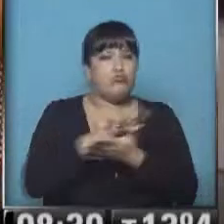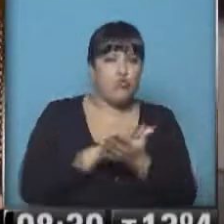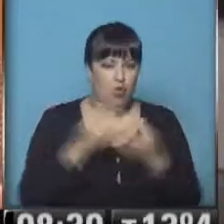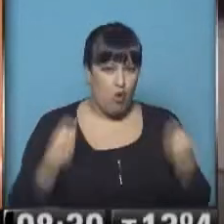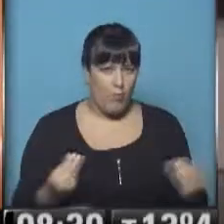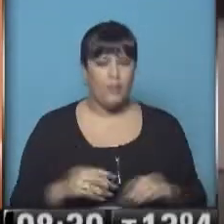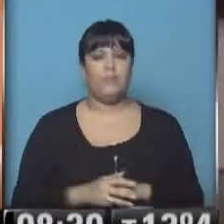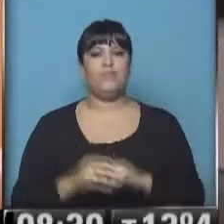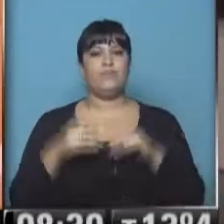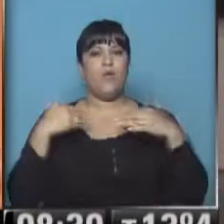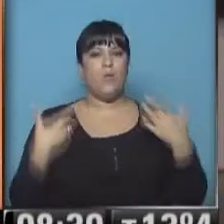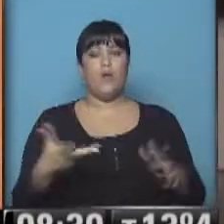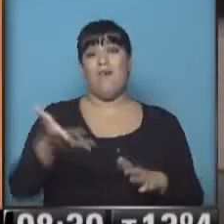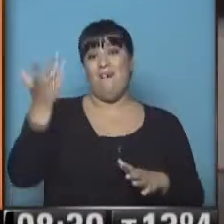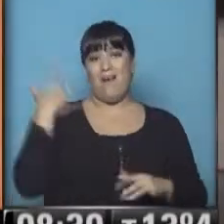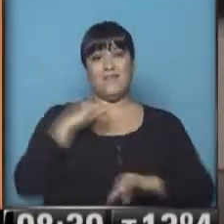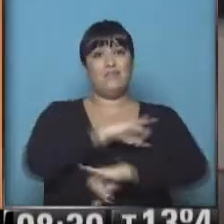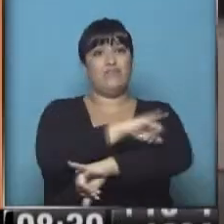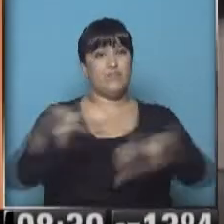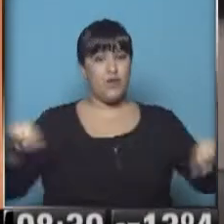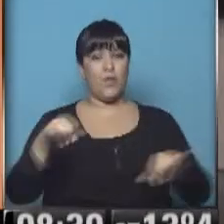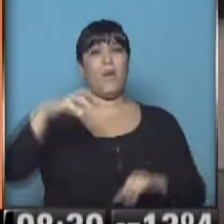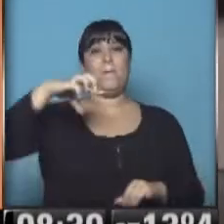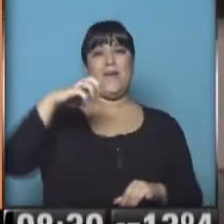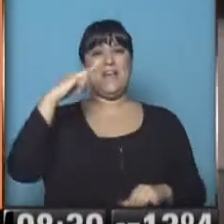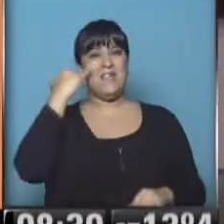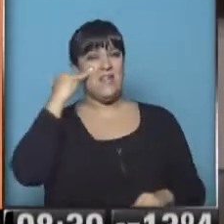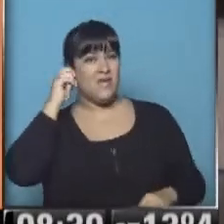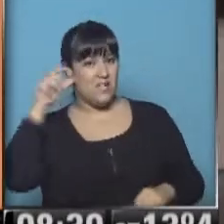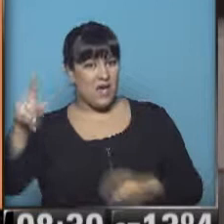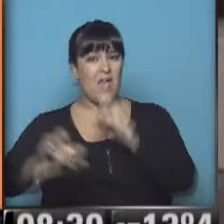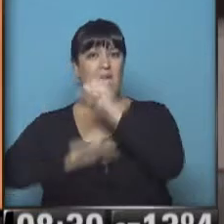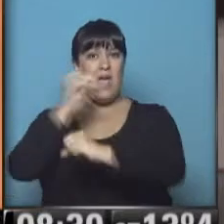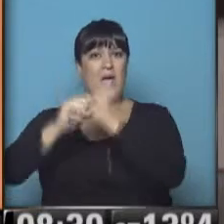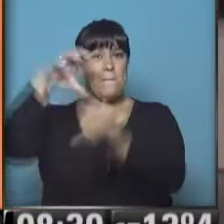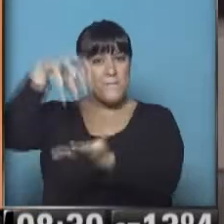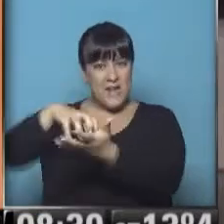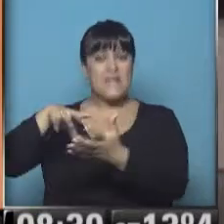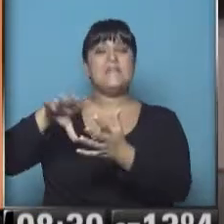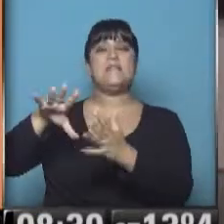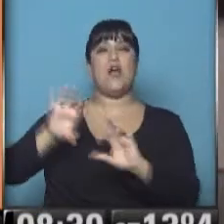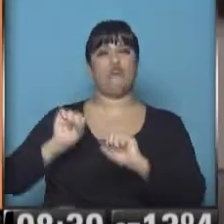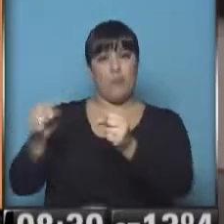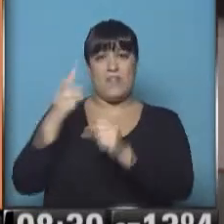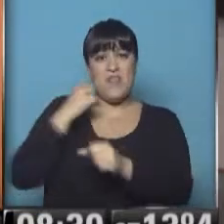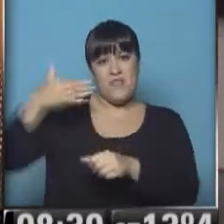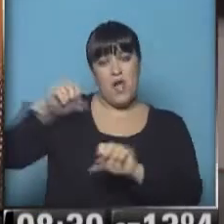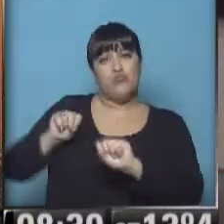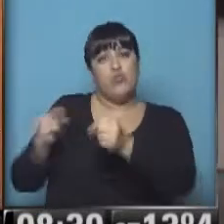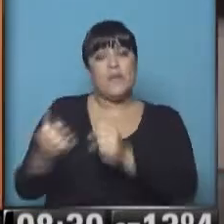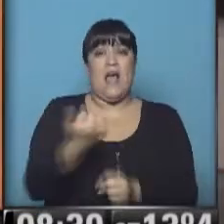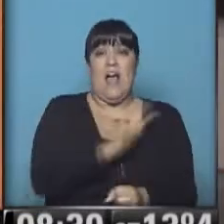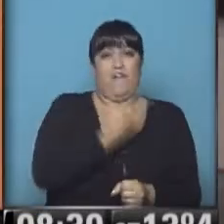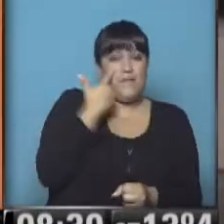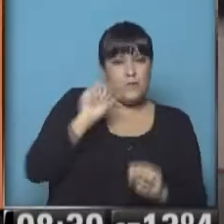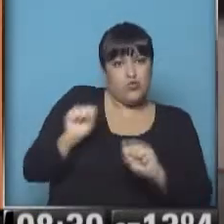bueno a ver les anunciábamos procter and gamble la empresa que está suspendida hace días por parte de la afip